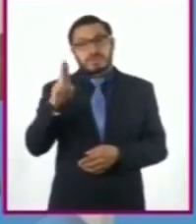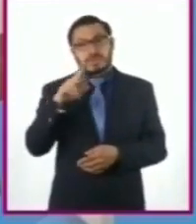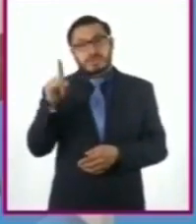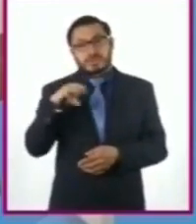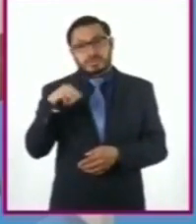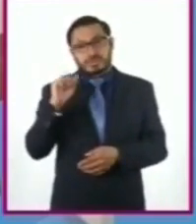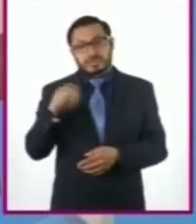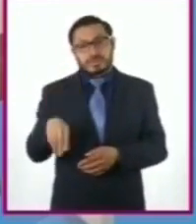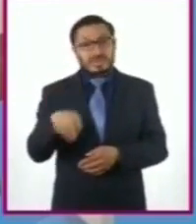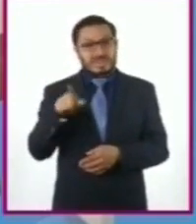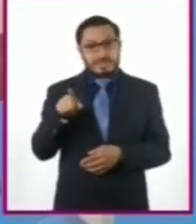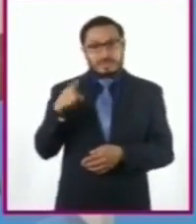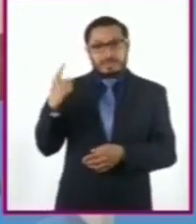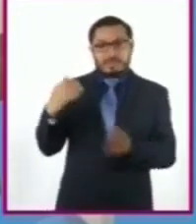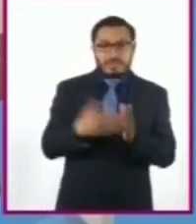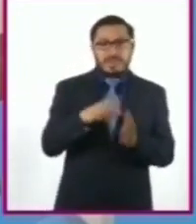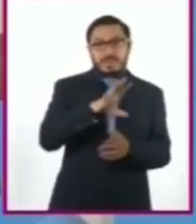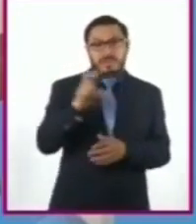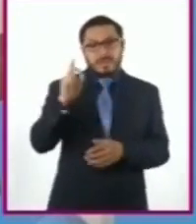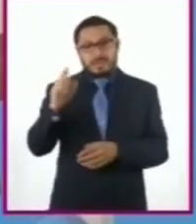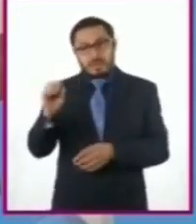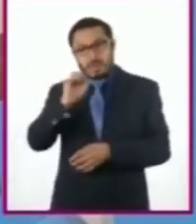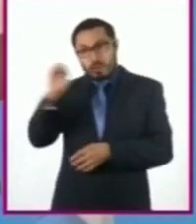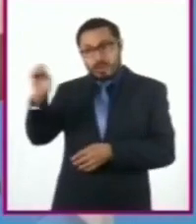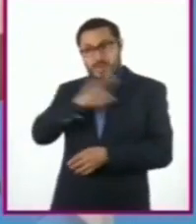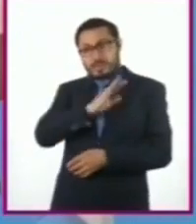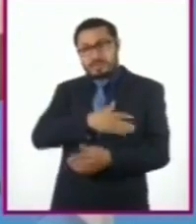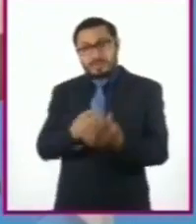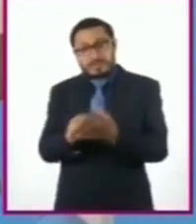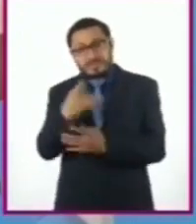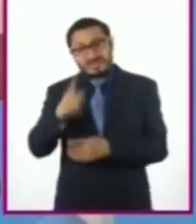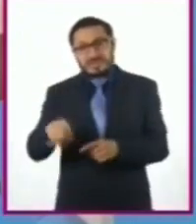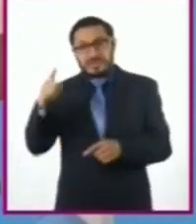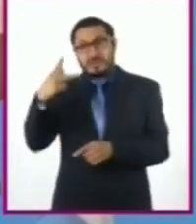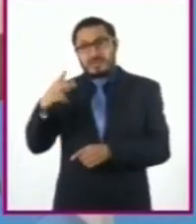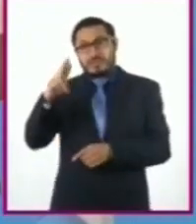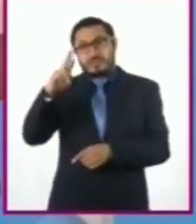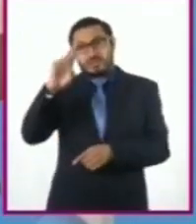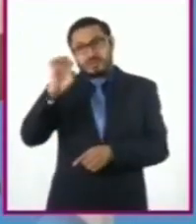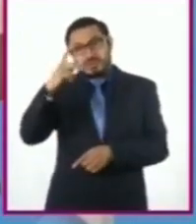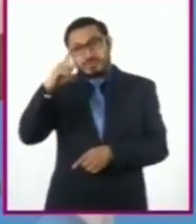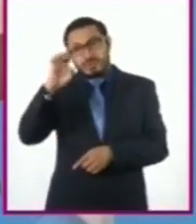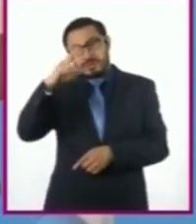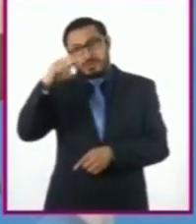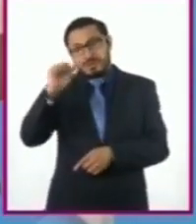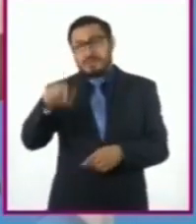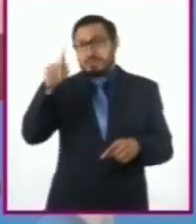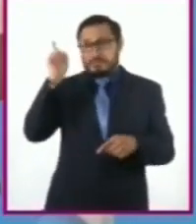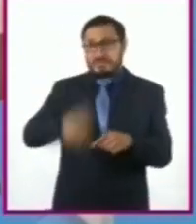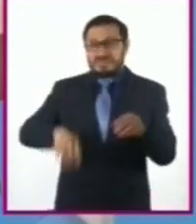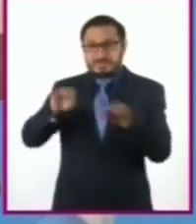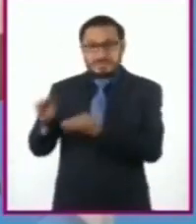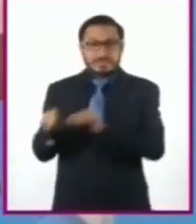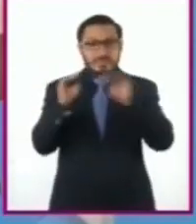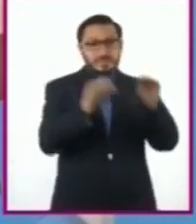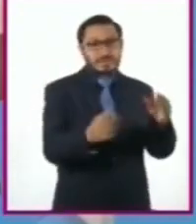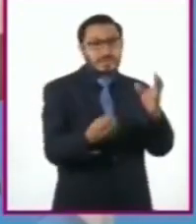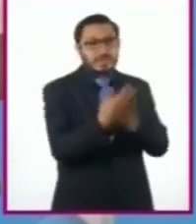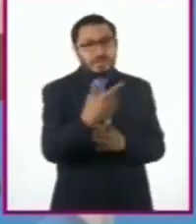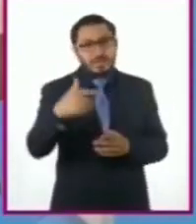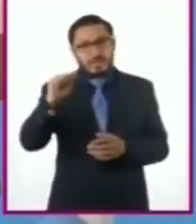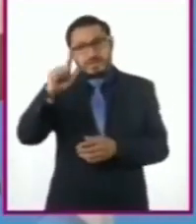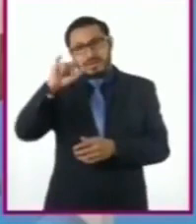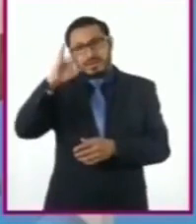occidente de Nueva España, saqueó la zona purépecha, por lo que fue removido a Nueva Galicia, territorio